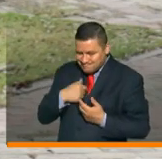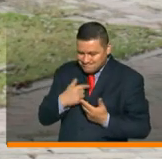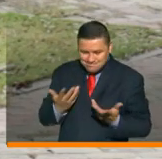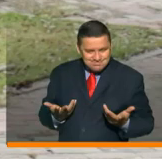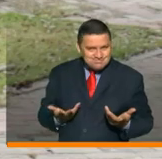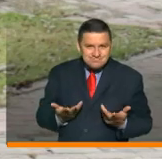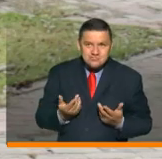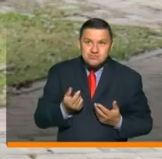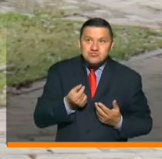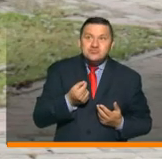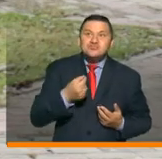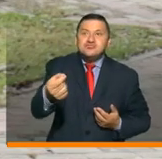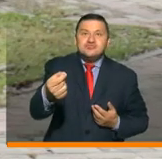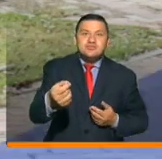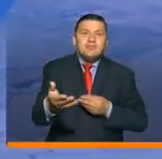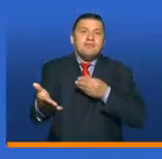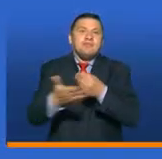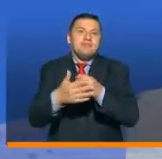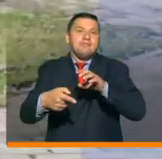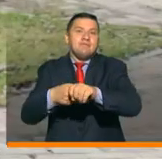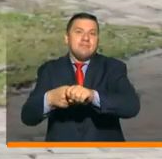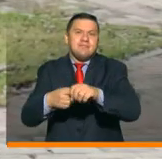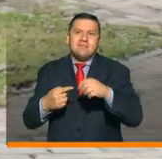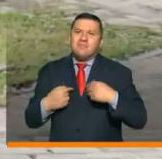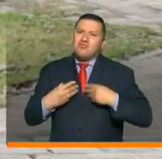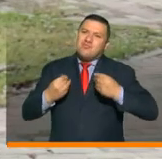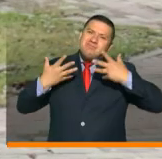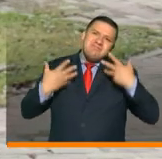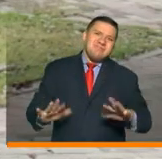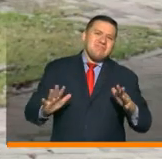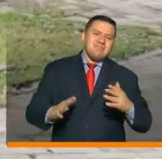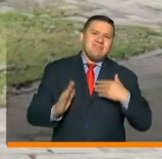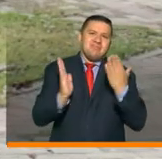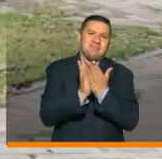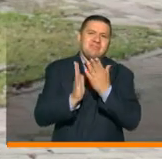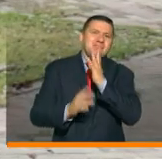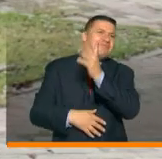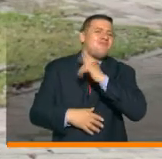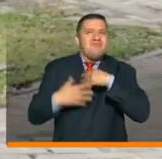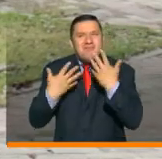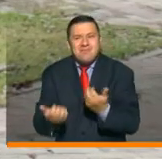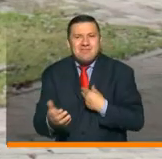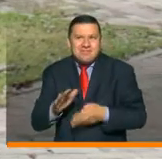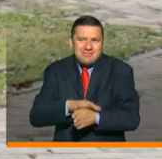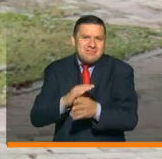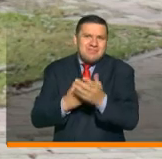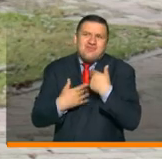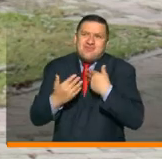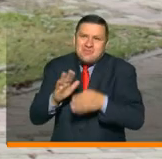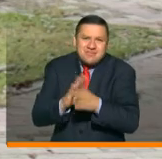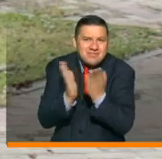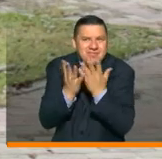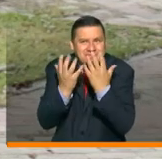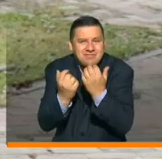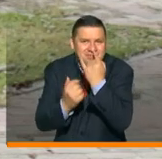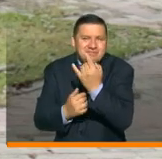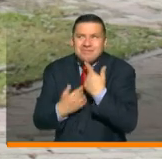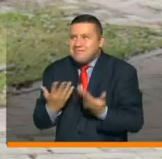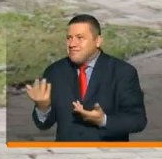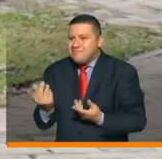se acercaba el pago de la matrícula. No quería dejar mis estudios, puesto que voy